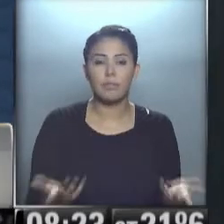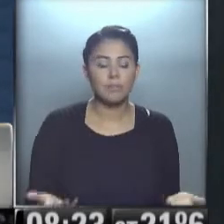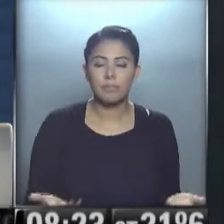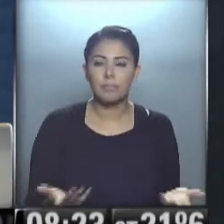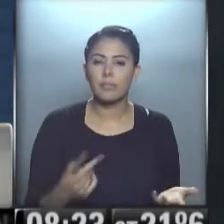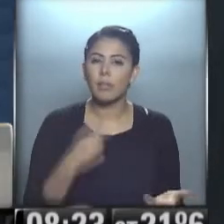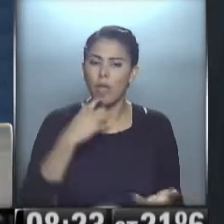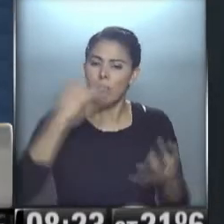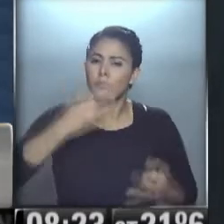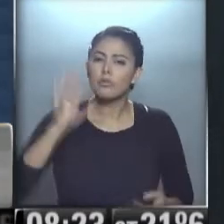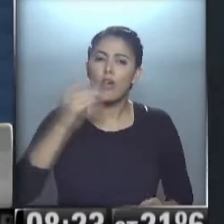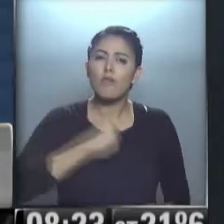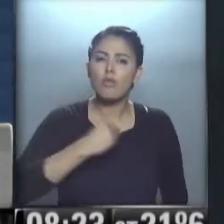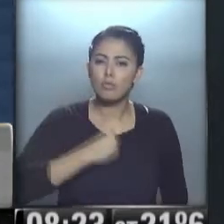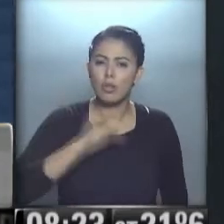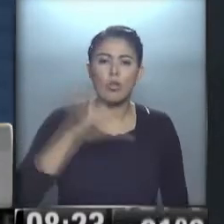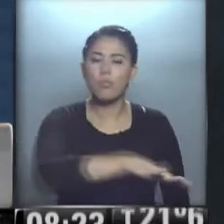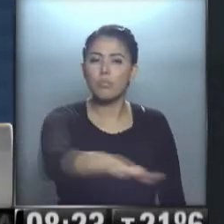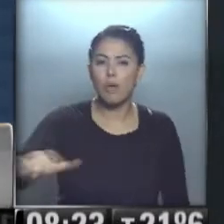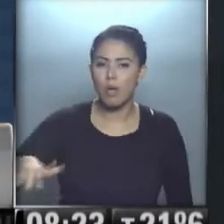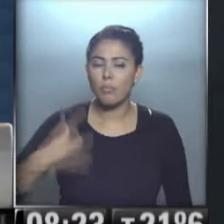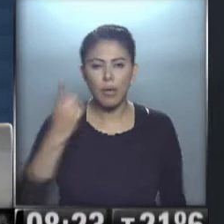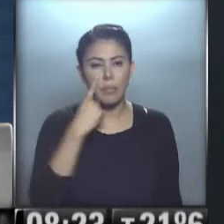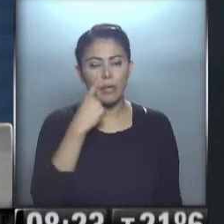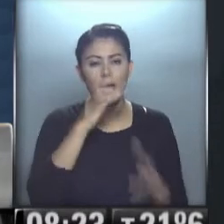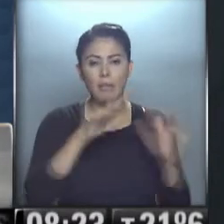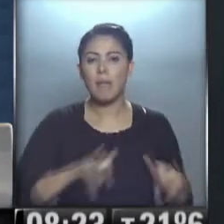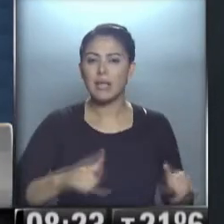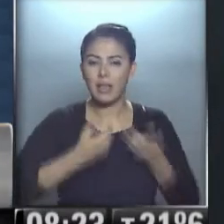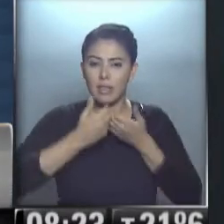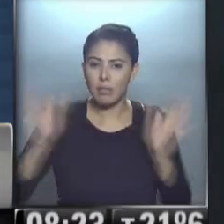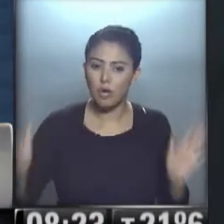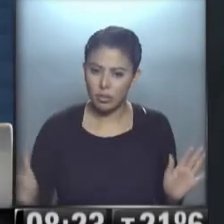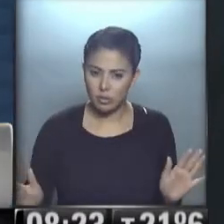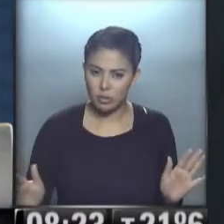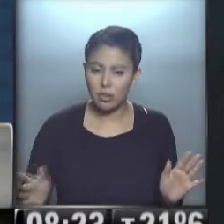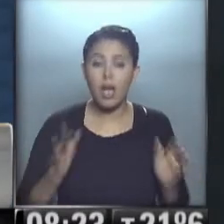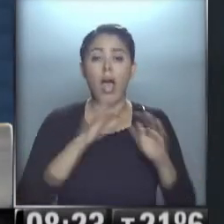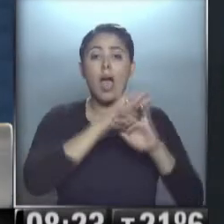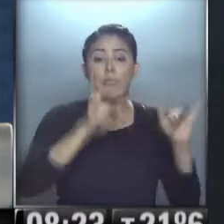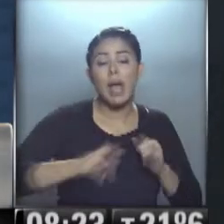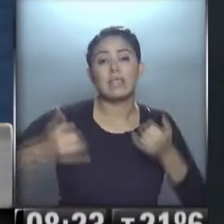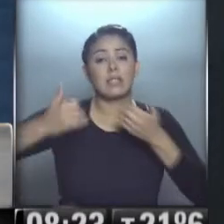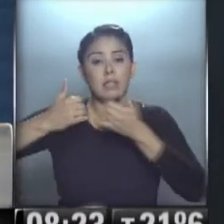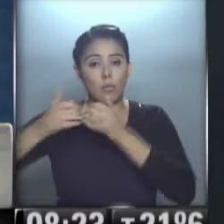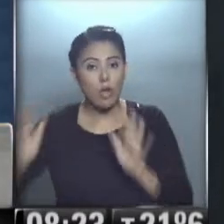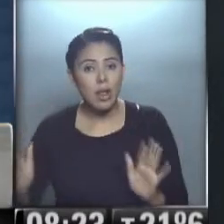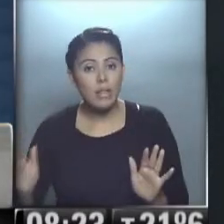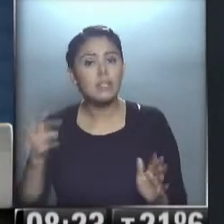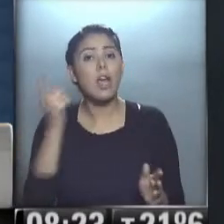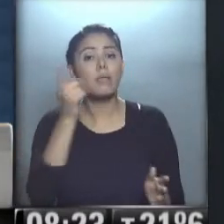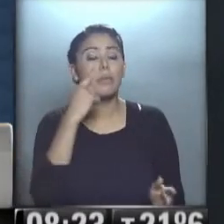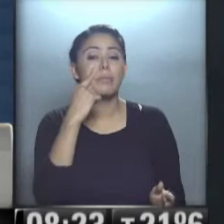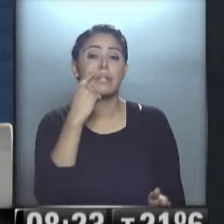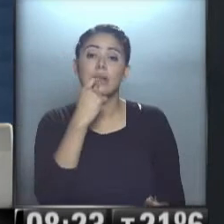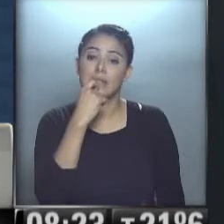la ratificación de la voluntad del pueblo argentino de vivir en paz y en democracia. Y en paz y en democracia se vive en tanto